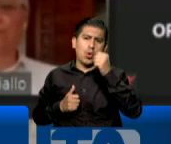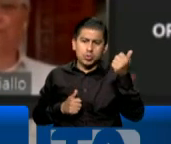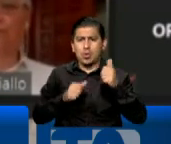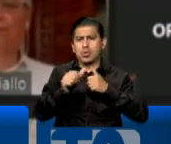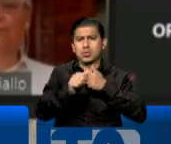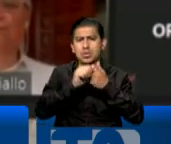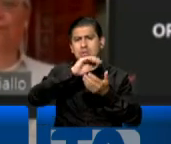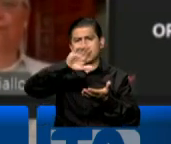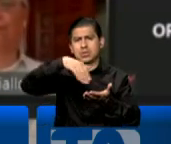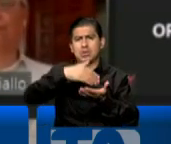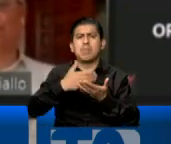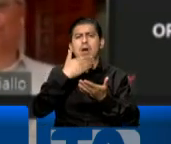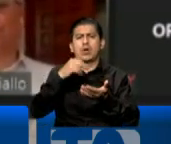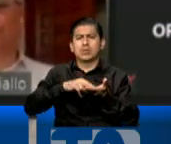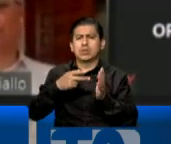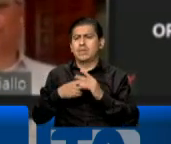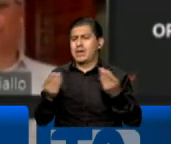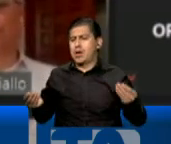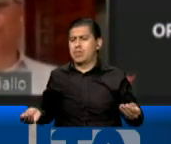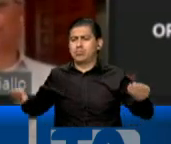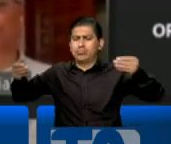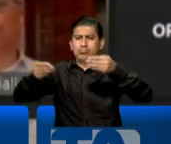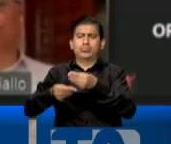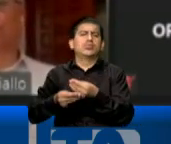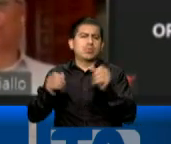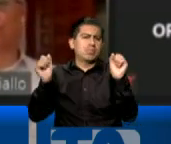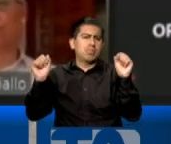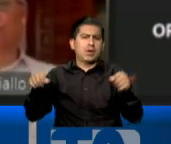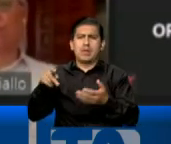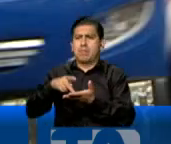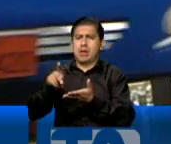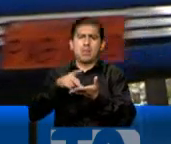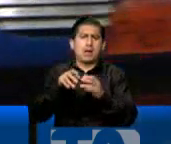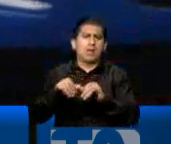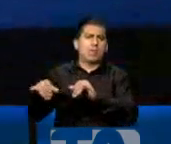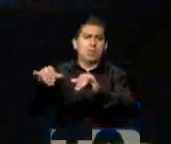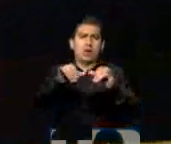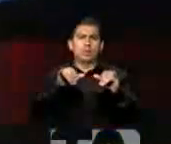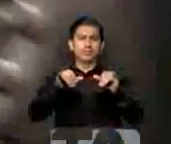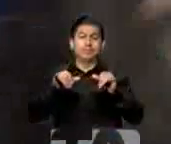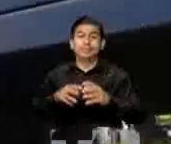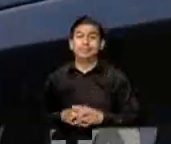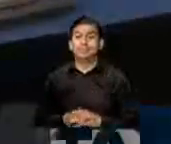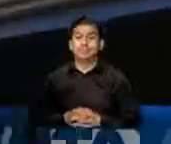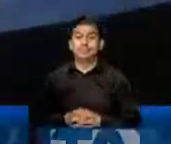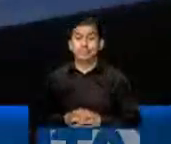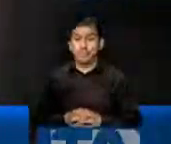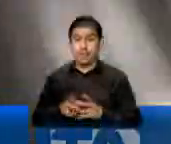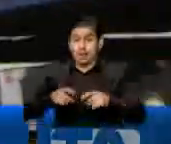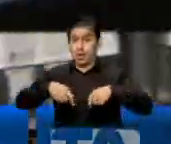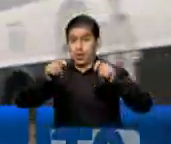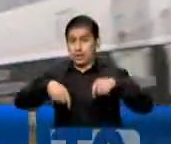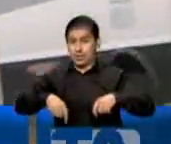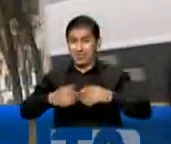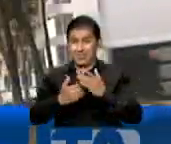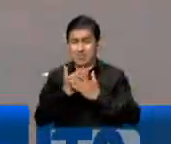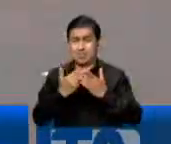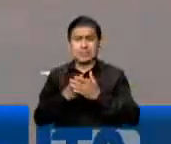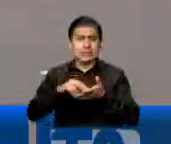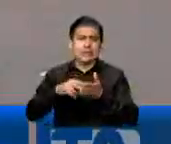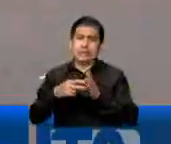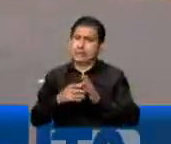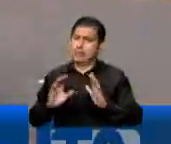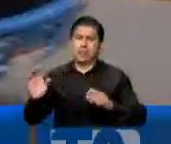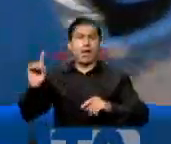el centro de la ciudad y recorren distancias cortas pagando el mismo pasaje. Los nuevos contratos que deberán firmar los transportistas también